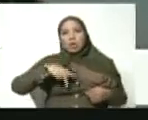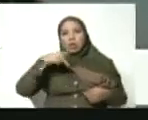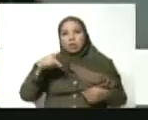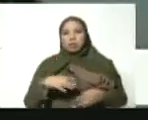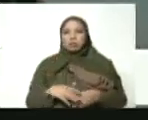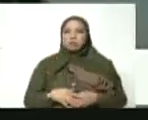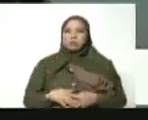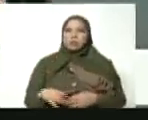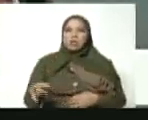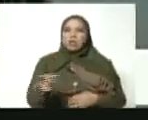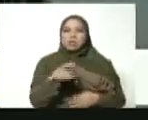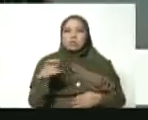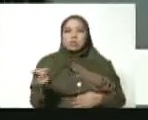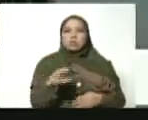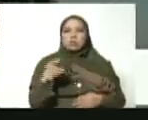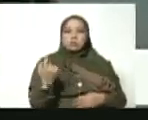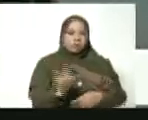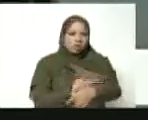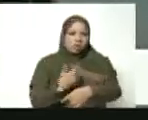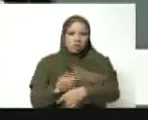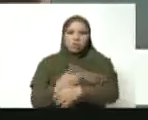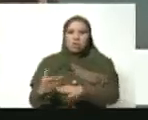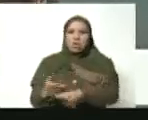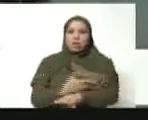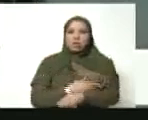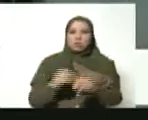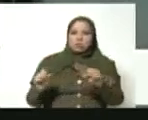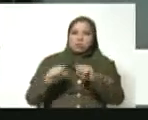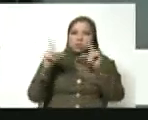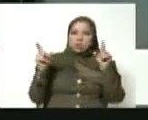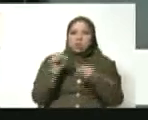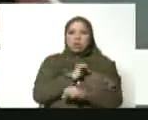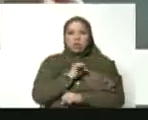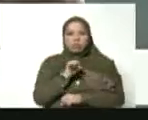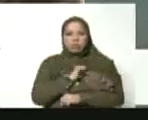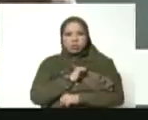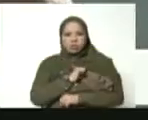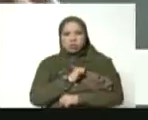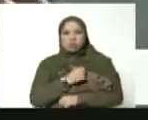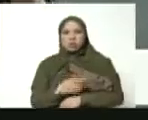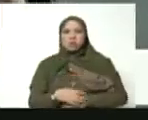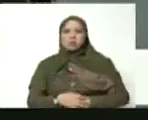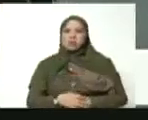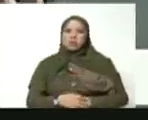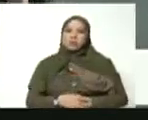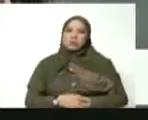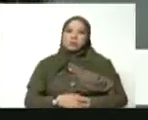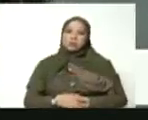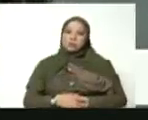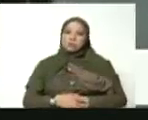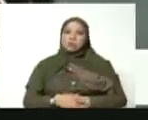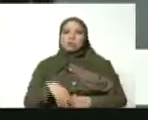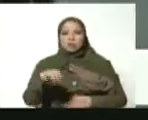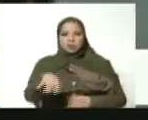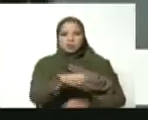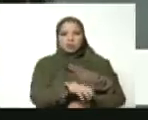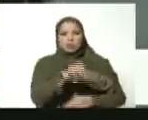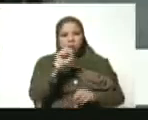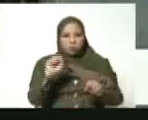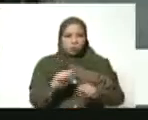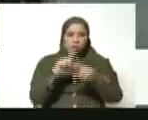Pero ¿qué es lo que se busca? La hermandad ante el asombro, ante la ternura, ante el esplendor, el